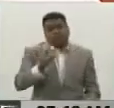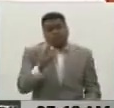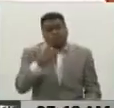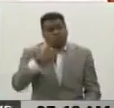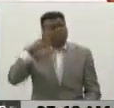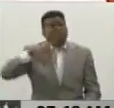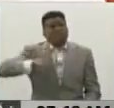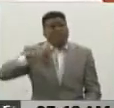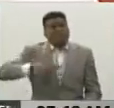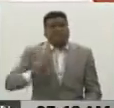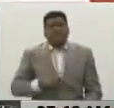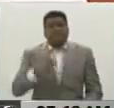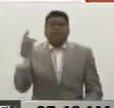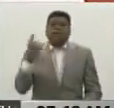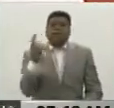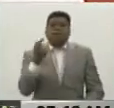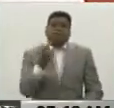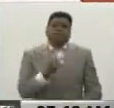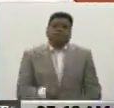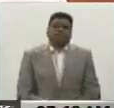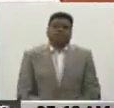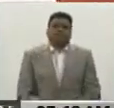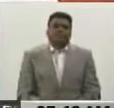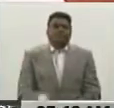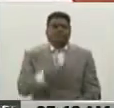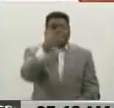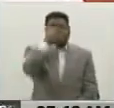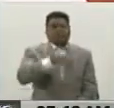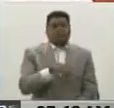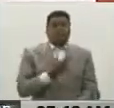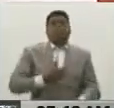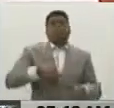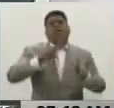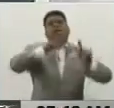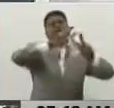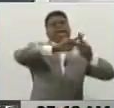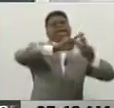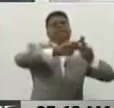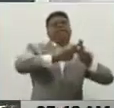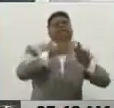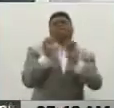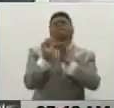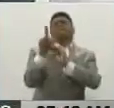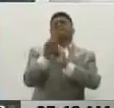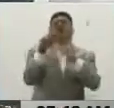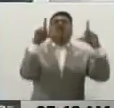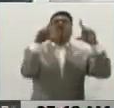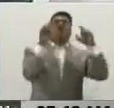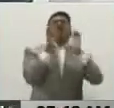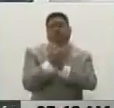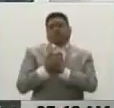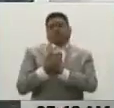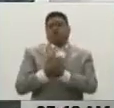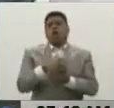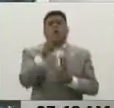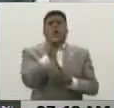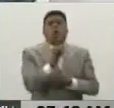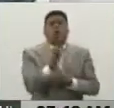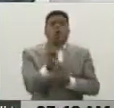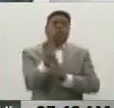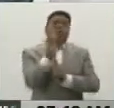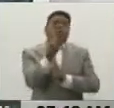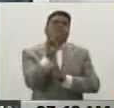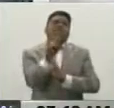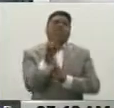sean sencillamente una persona que posicione una etiqueta o que tenga retuitee una cuenta